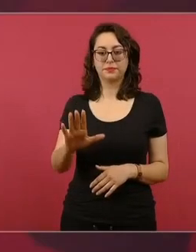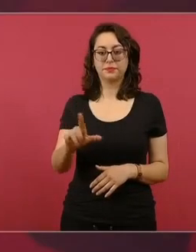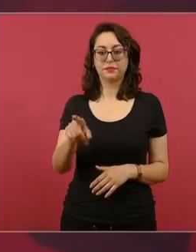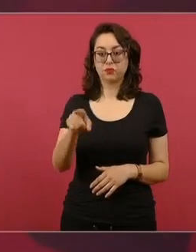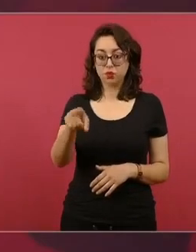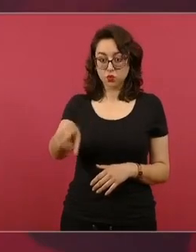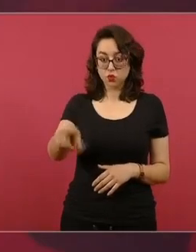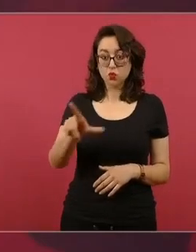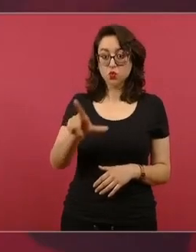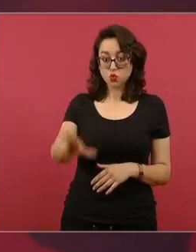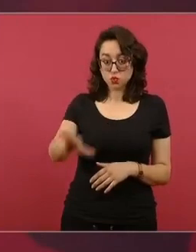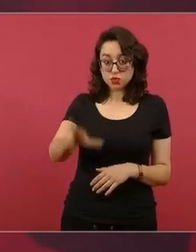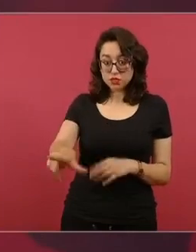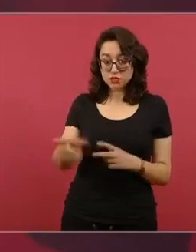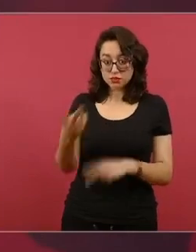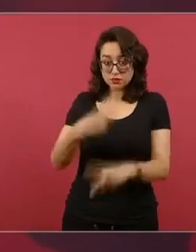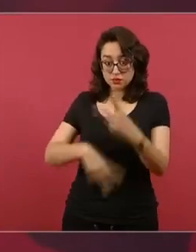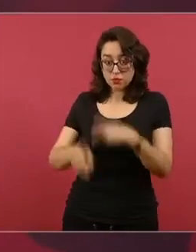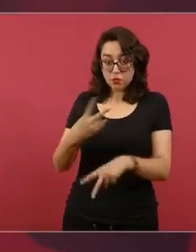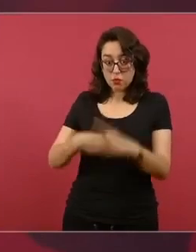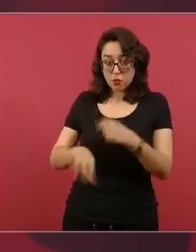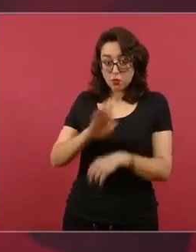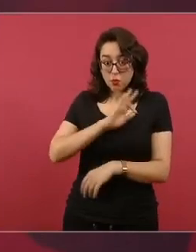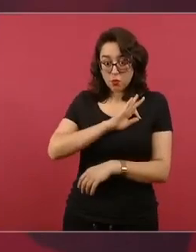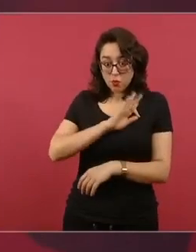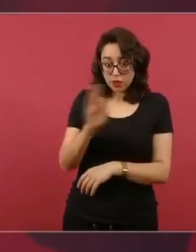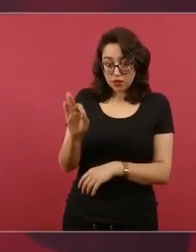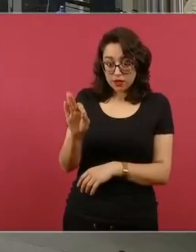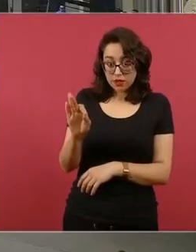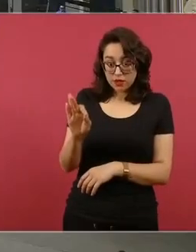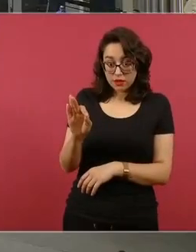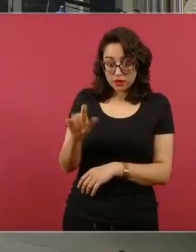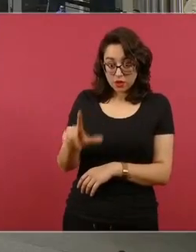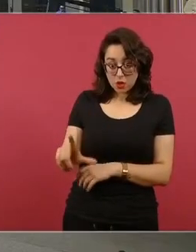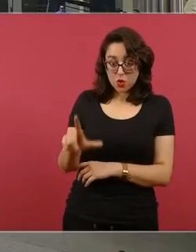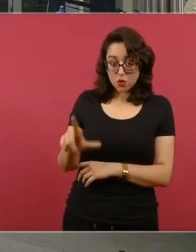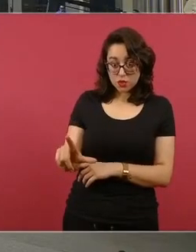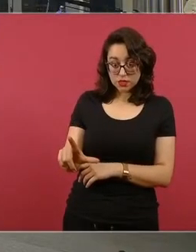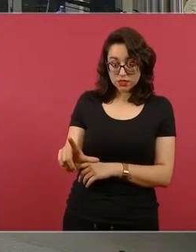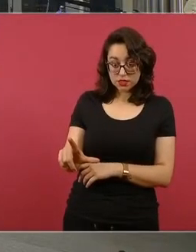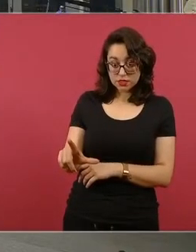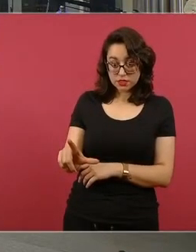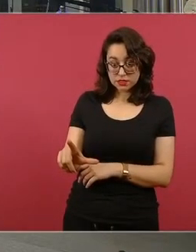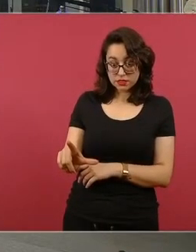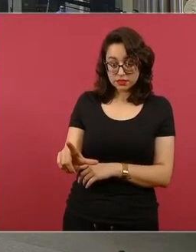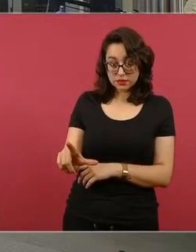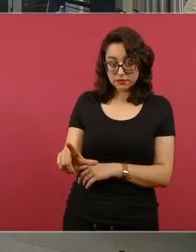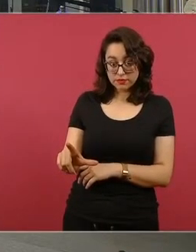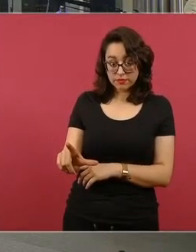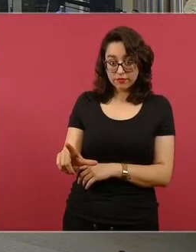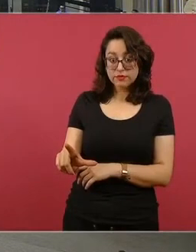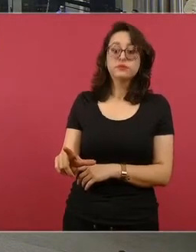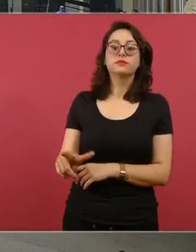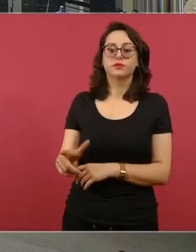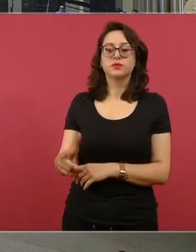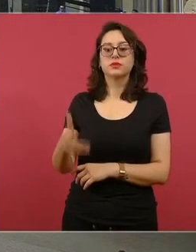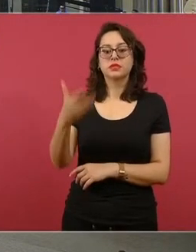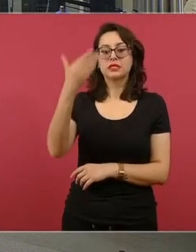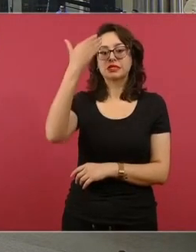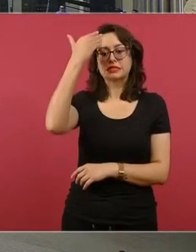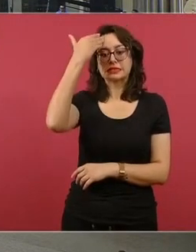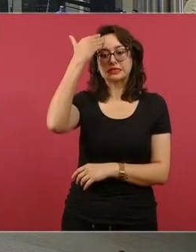lunes. O sea, tú. Sí. Ya lo sé, pero es que,